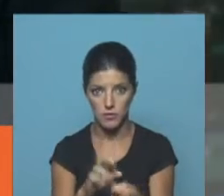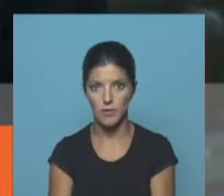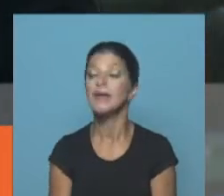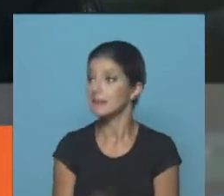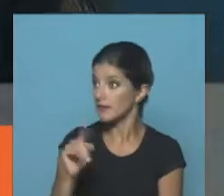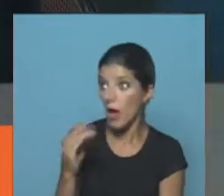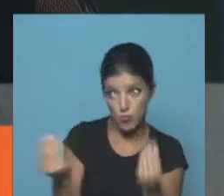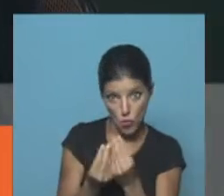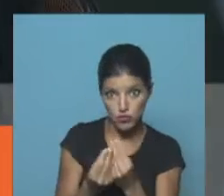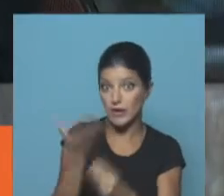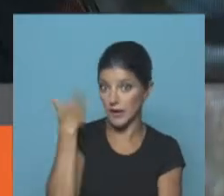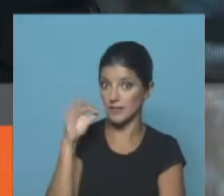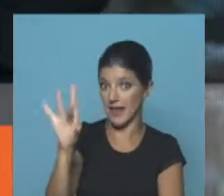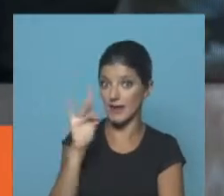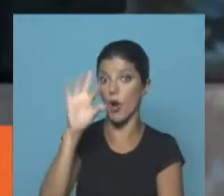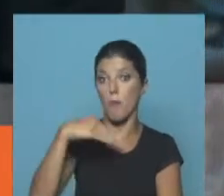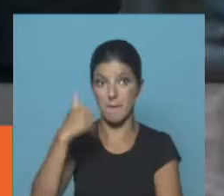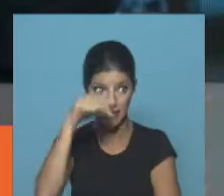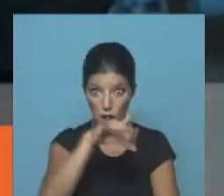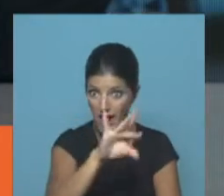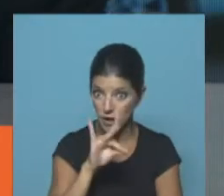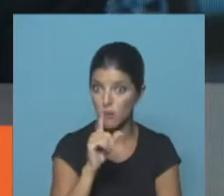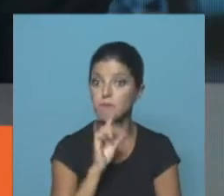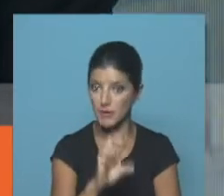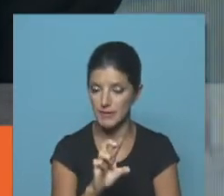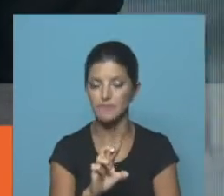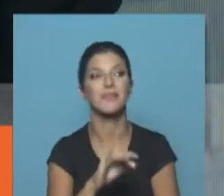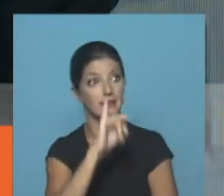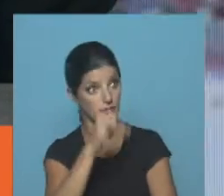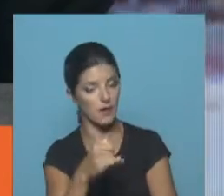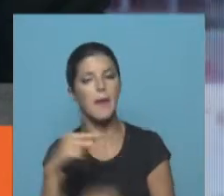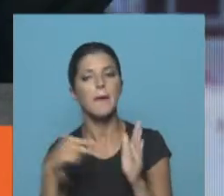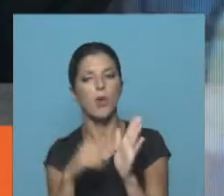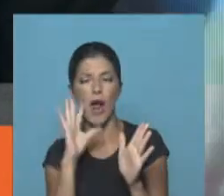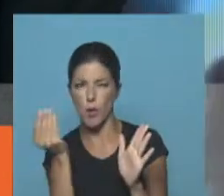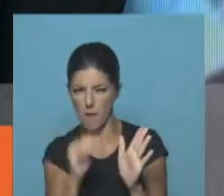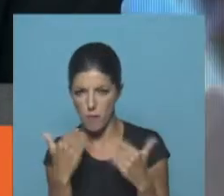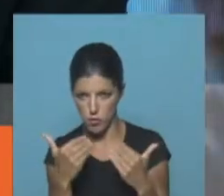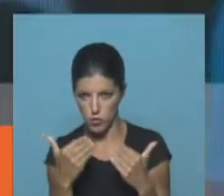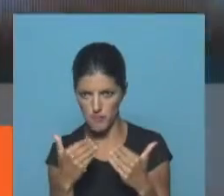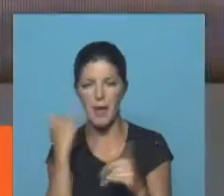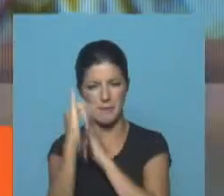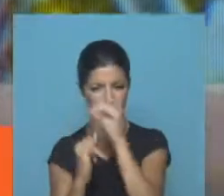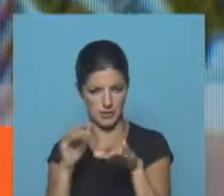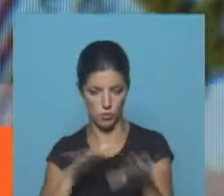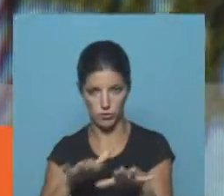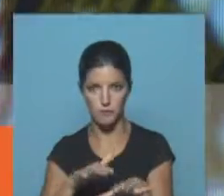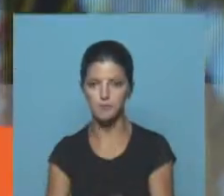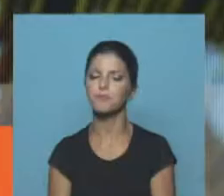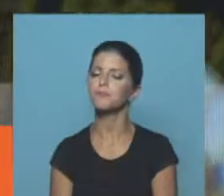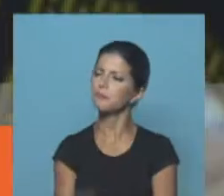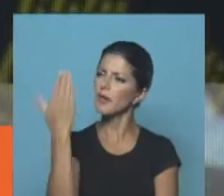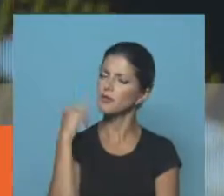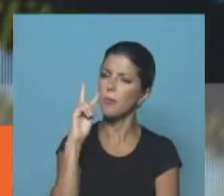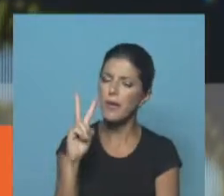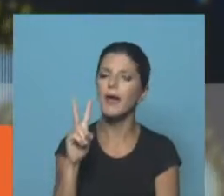la siguiente a Trump. Ahora, es un fenómeno muy particular. Totalmente, ¿sí? Pero si me permites agregar un poquito, pongo en contexto, porque estaba escuchando el reporte anterior sobre